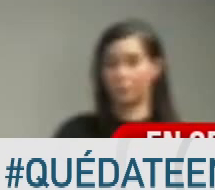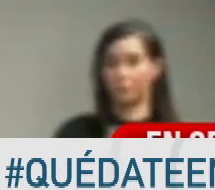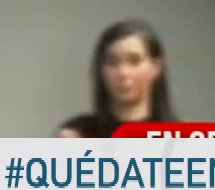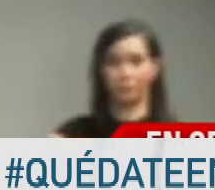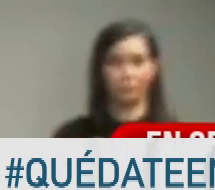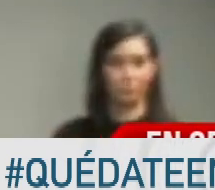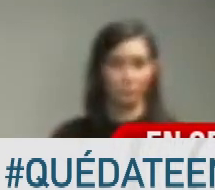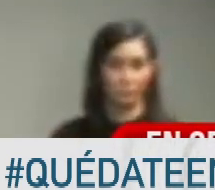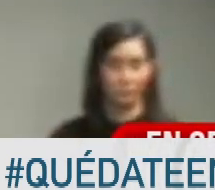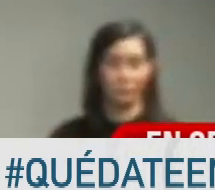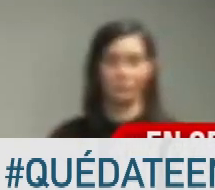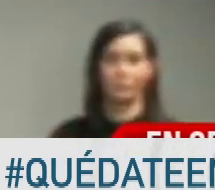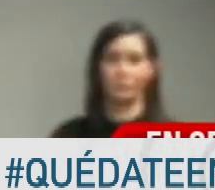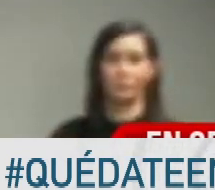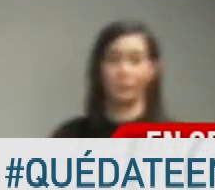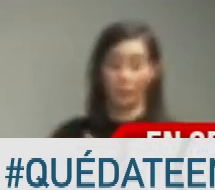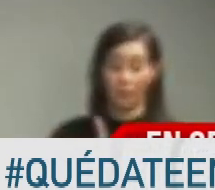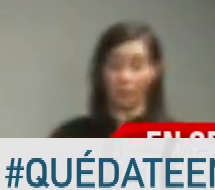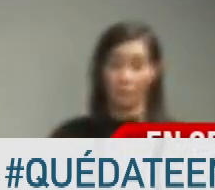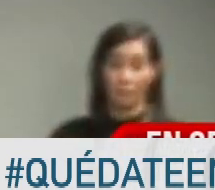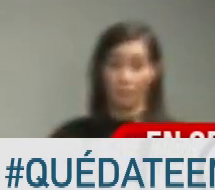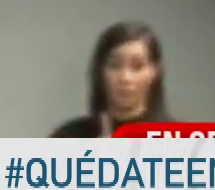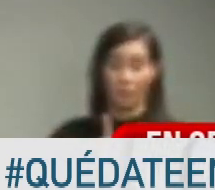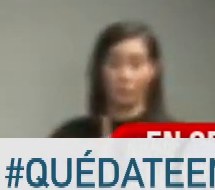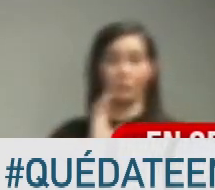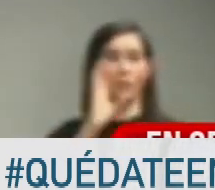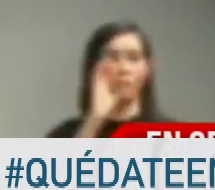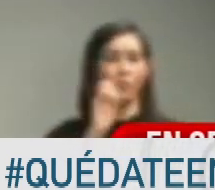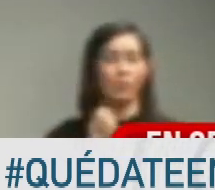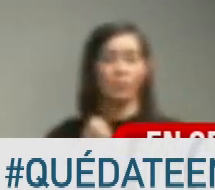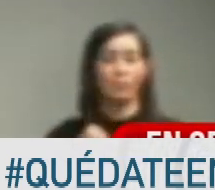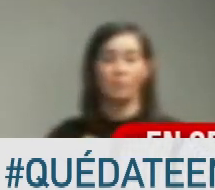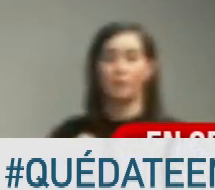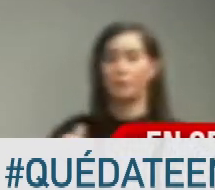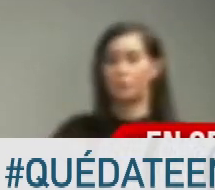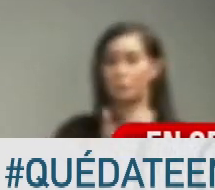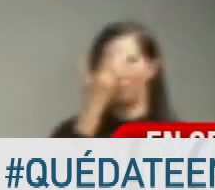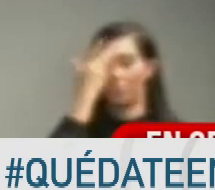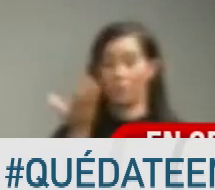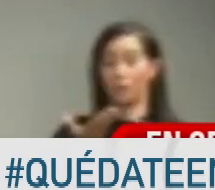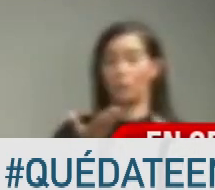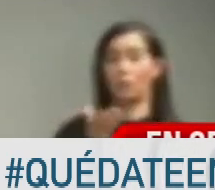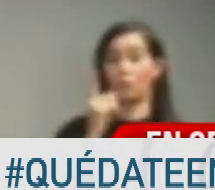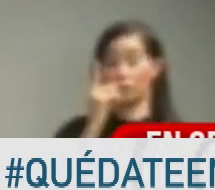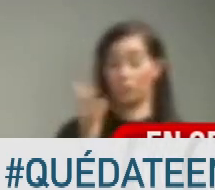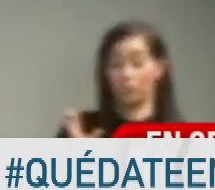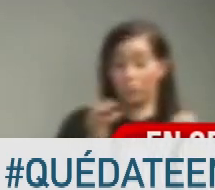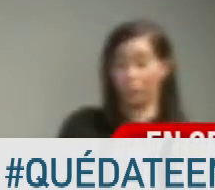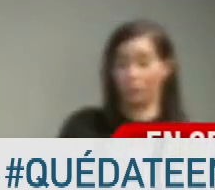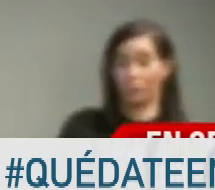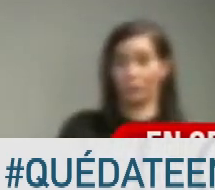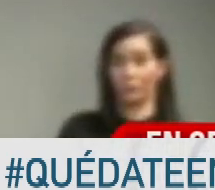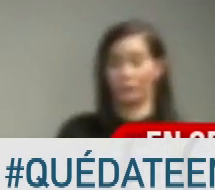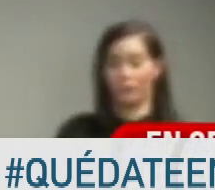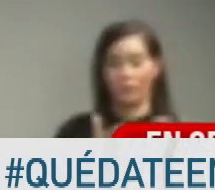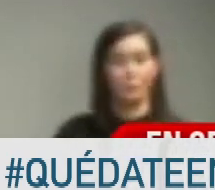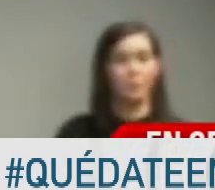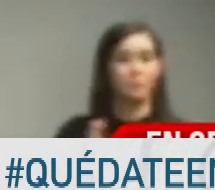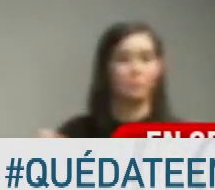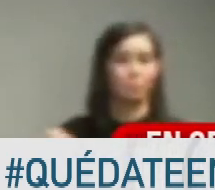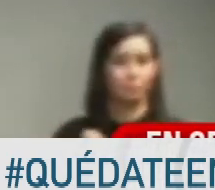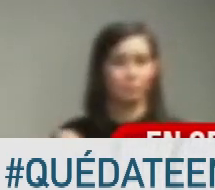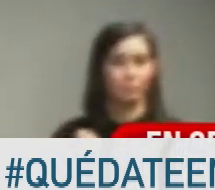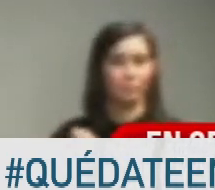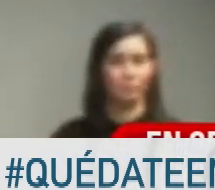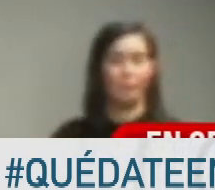fallecimiento. Dajabón, 0 casos nuevos, 1 acumulado, 0 fallecimiento.